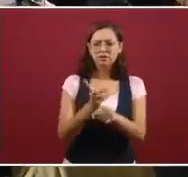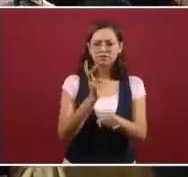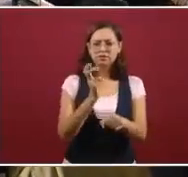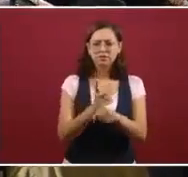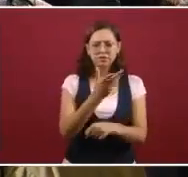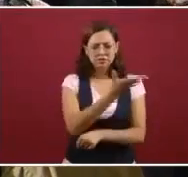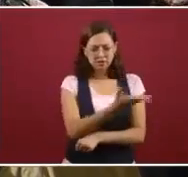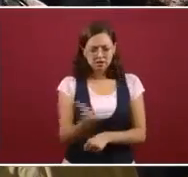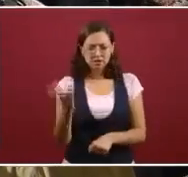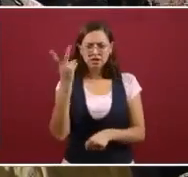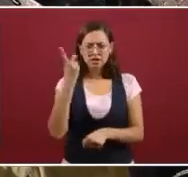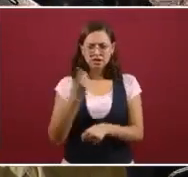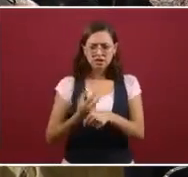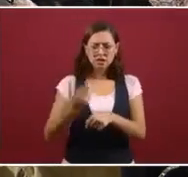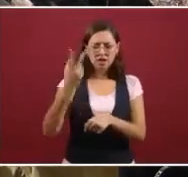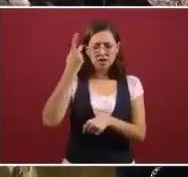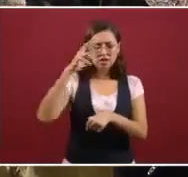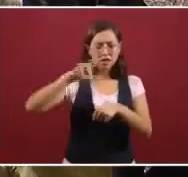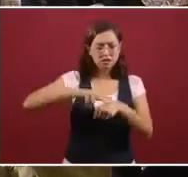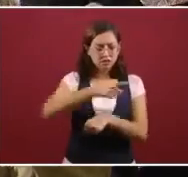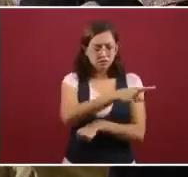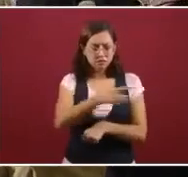que nos hacen, que vean cómo es